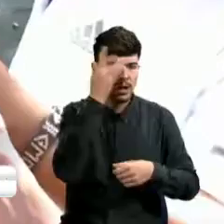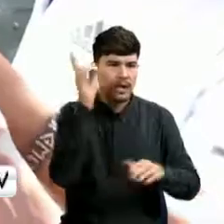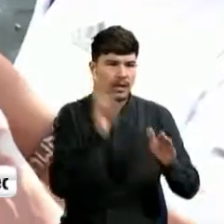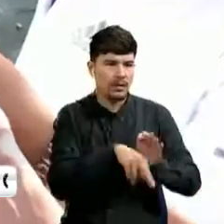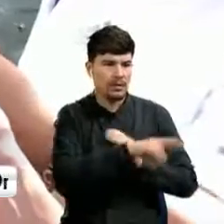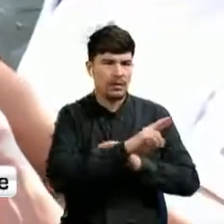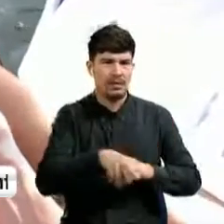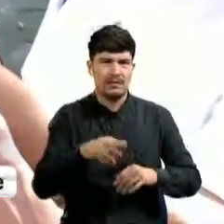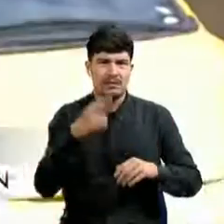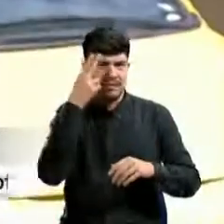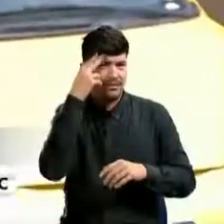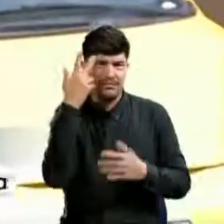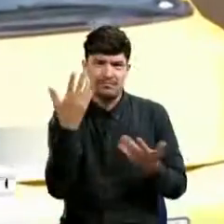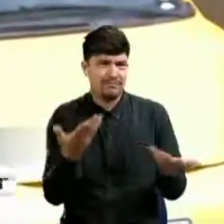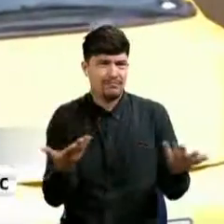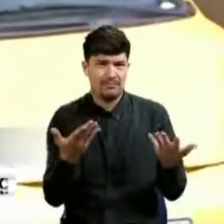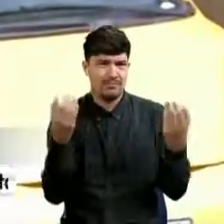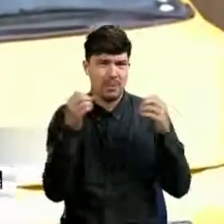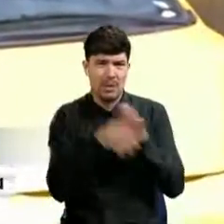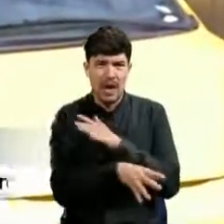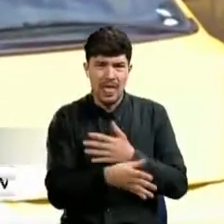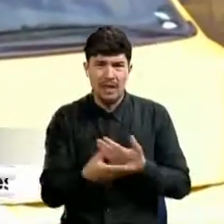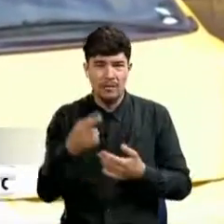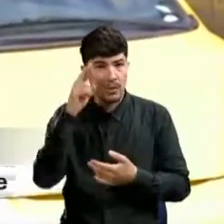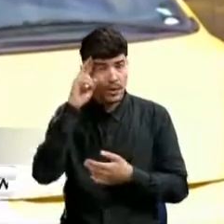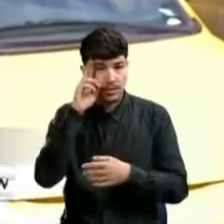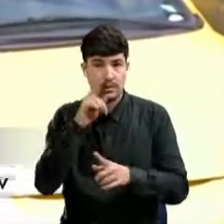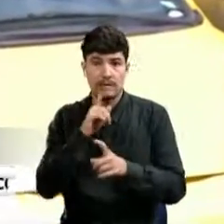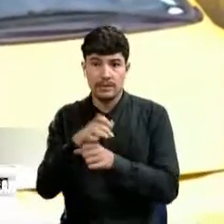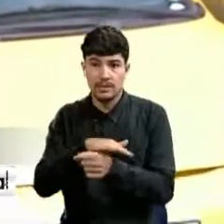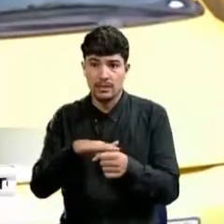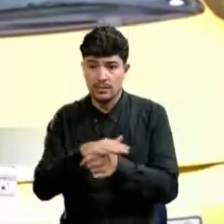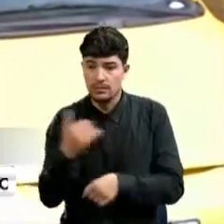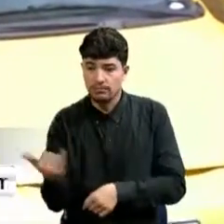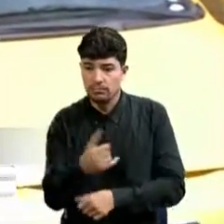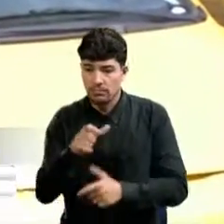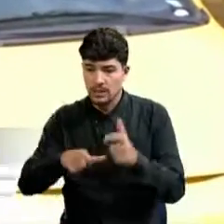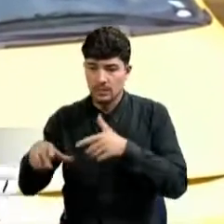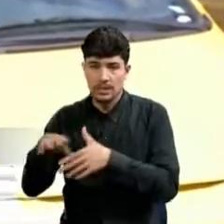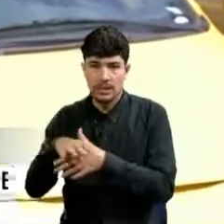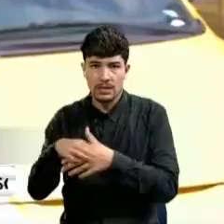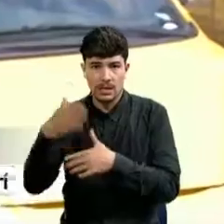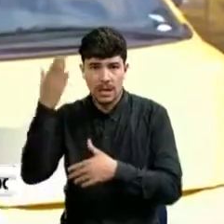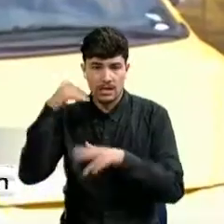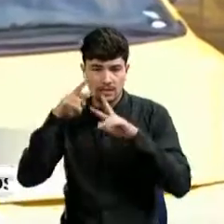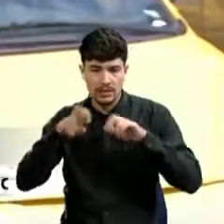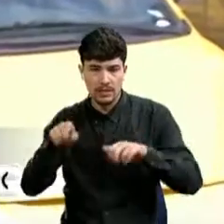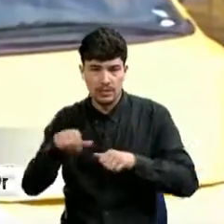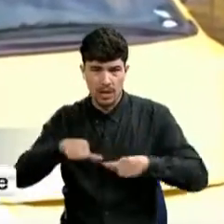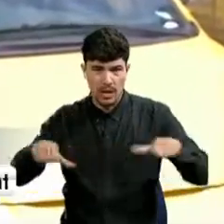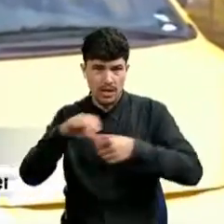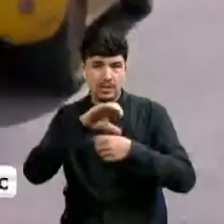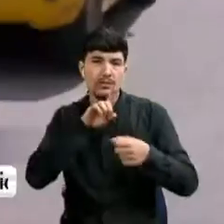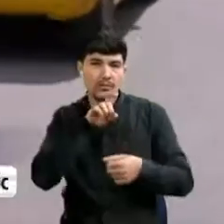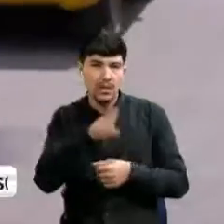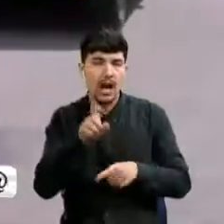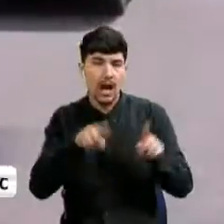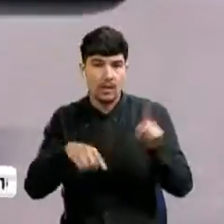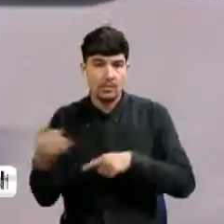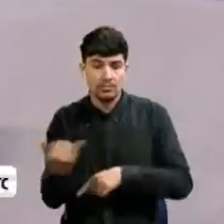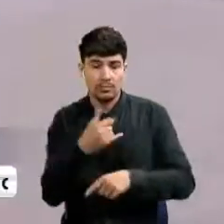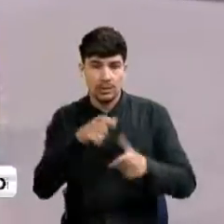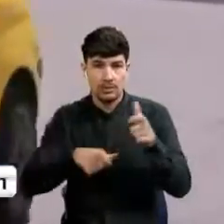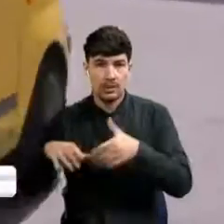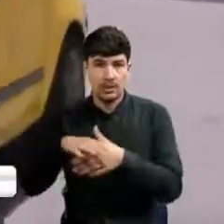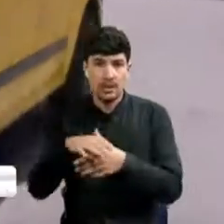algo ilógico y absurdo. A esta difícil situación que afrontan los taxistas por los operativos realizados por el área metropolitana, muchos de ellos